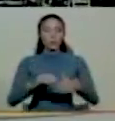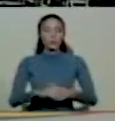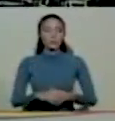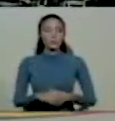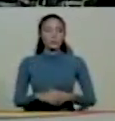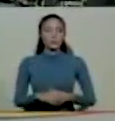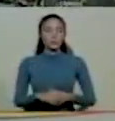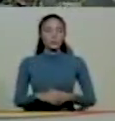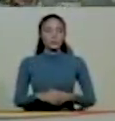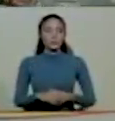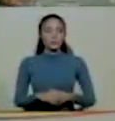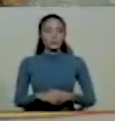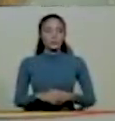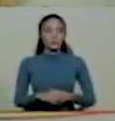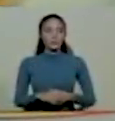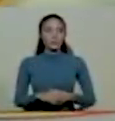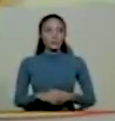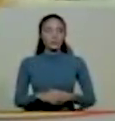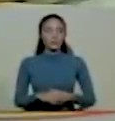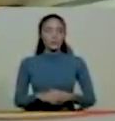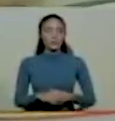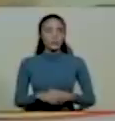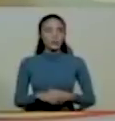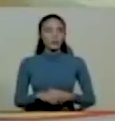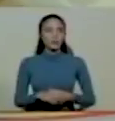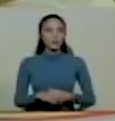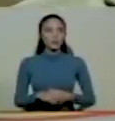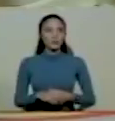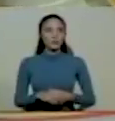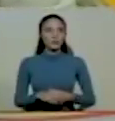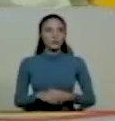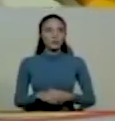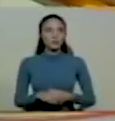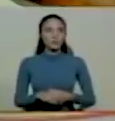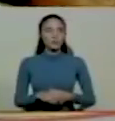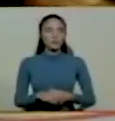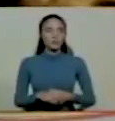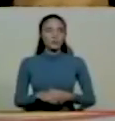de calidad, un sistema integrado. 2003.